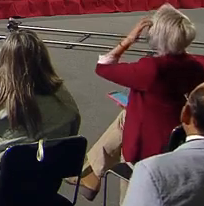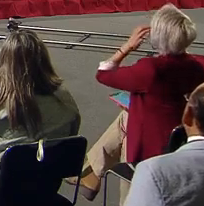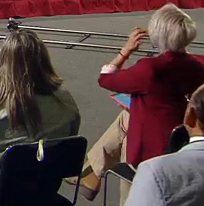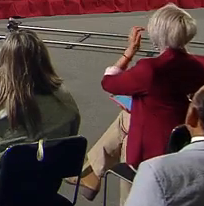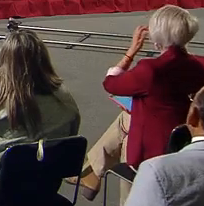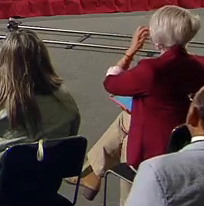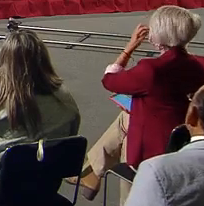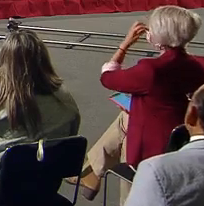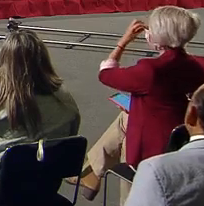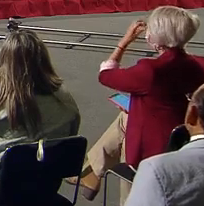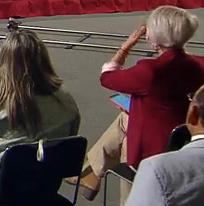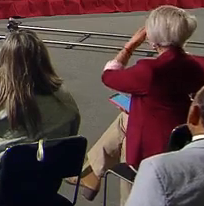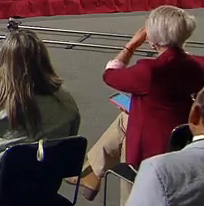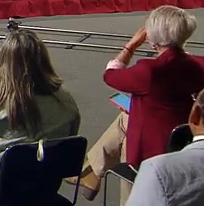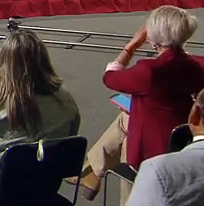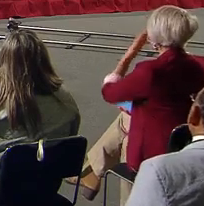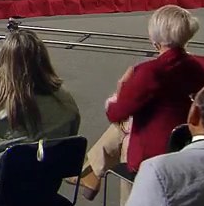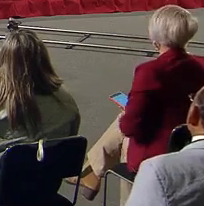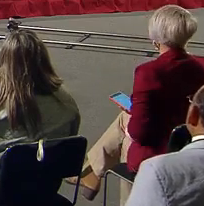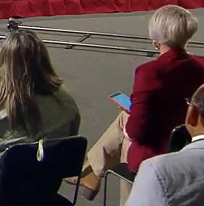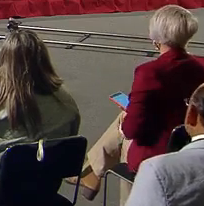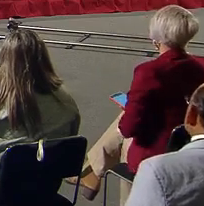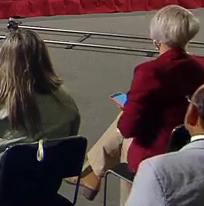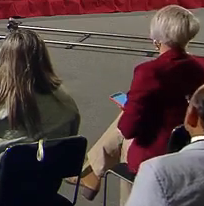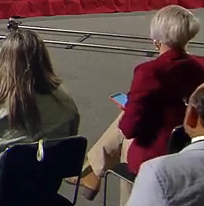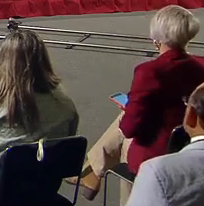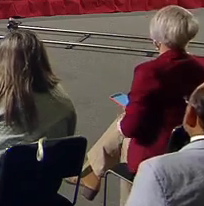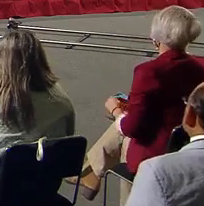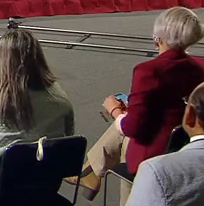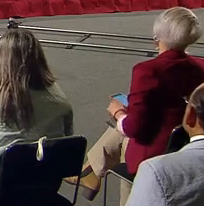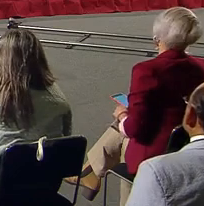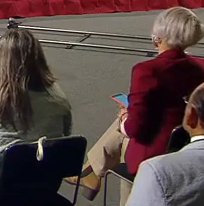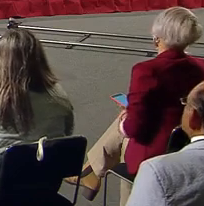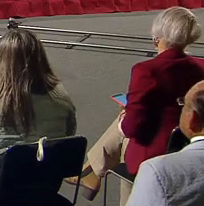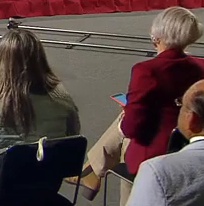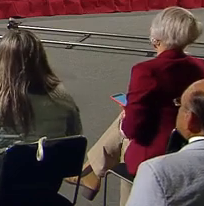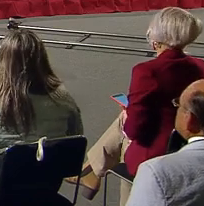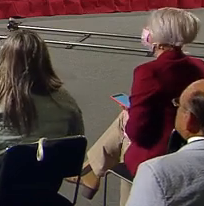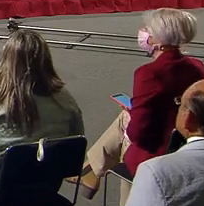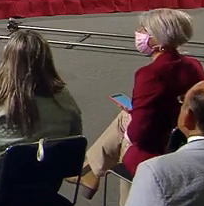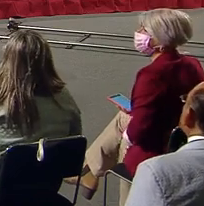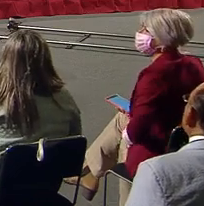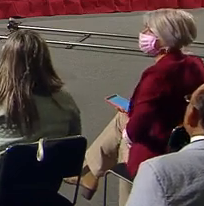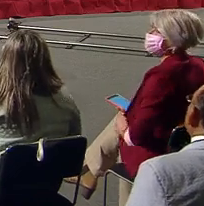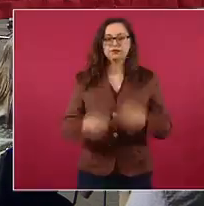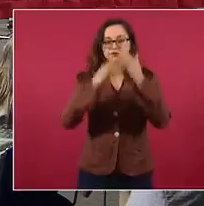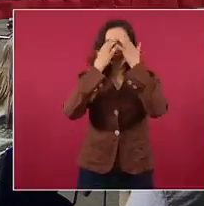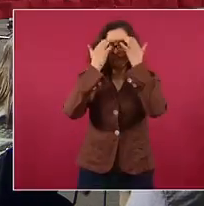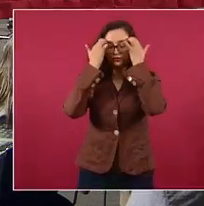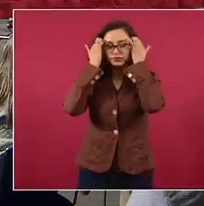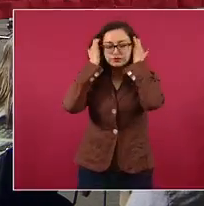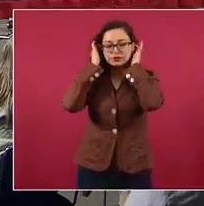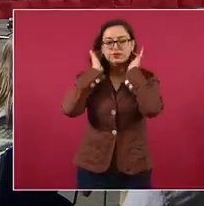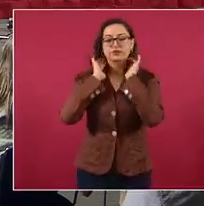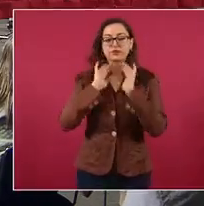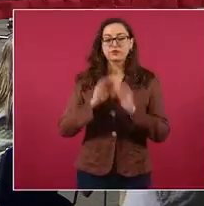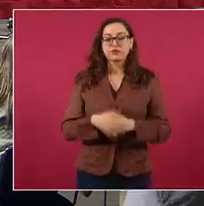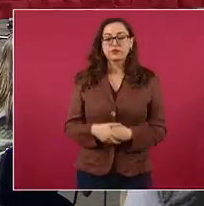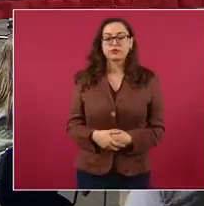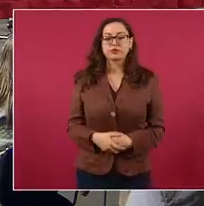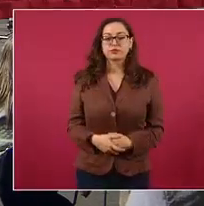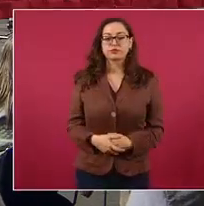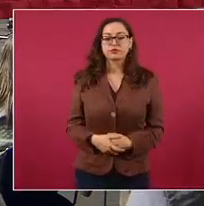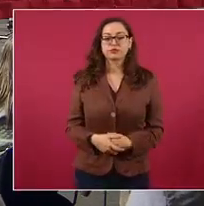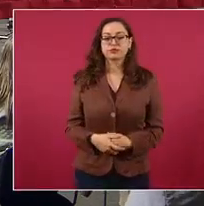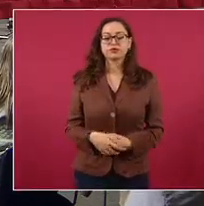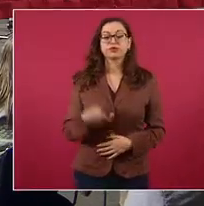a consumir bastante tiempo, porque tenemos tres temas que